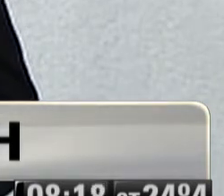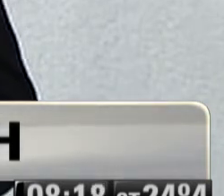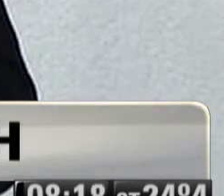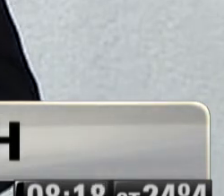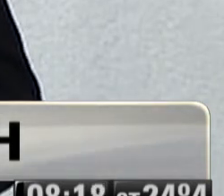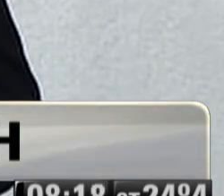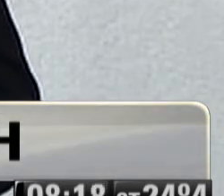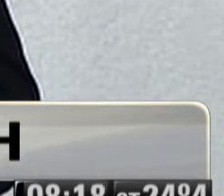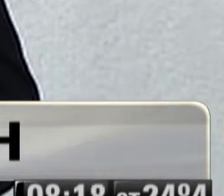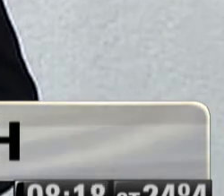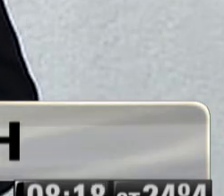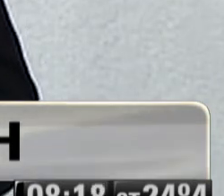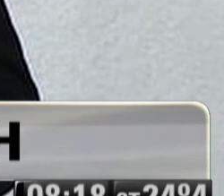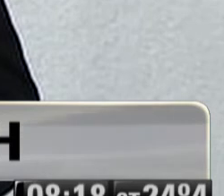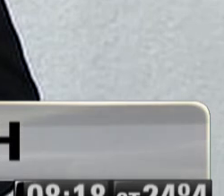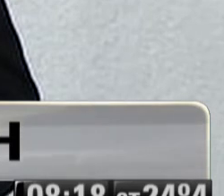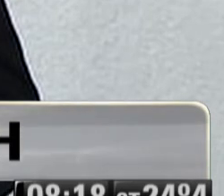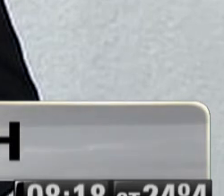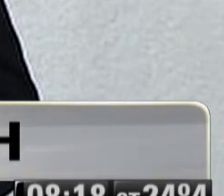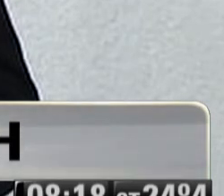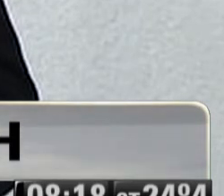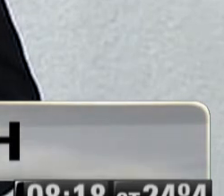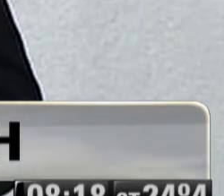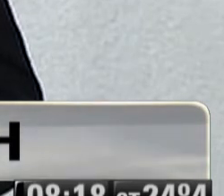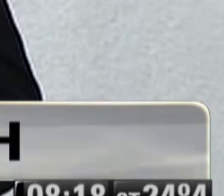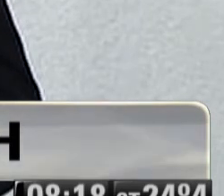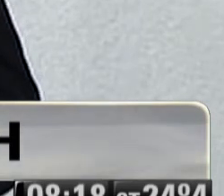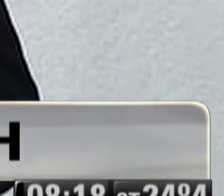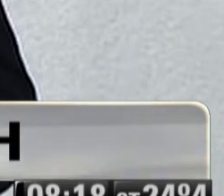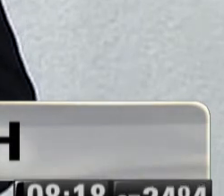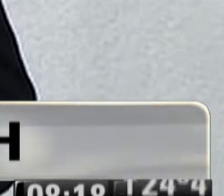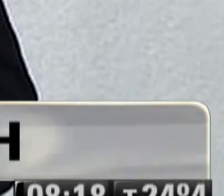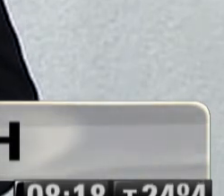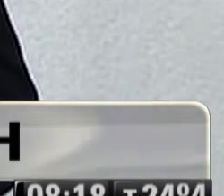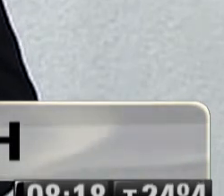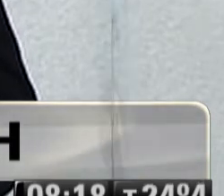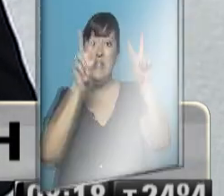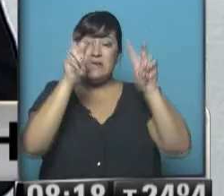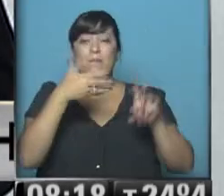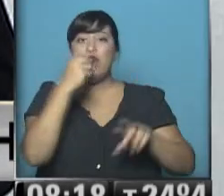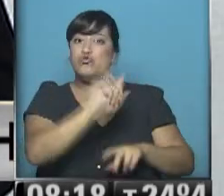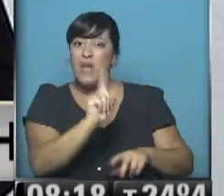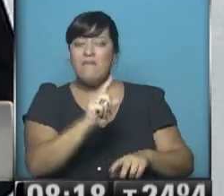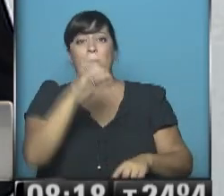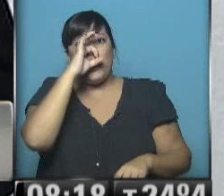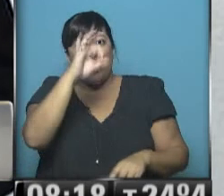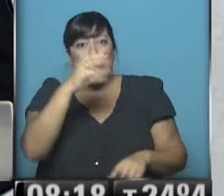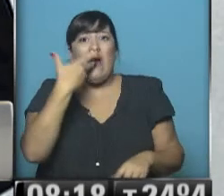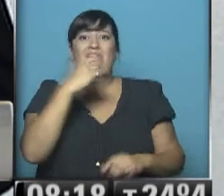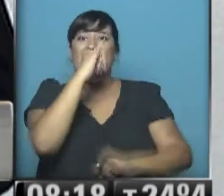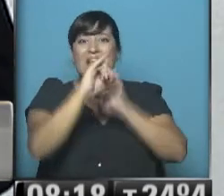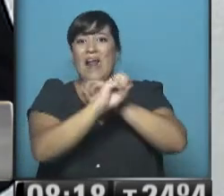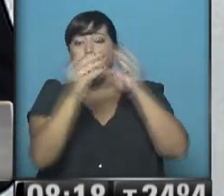respecto al atentado en la embajada de israel de esa causa no se habla pero nunca fue debidamente esclarecidas